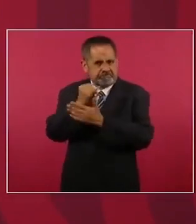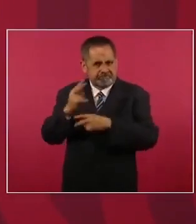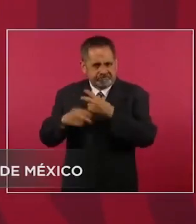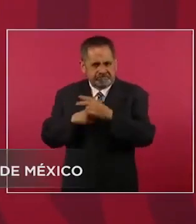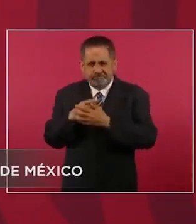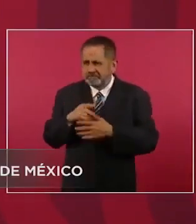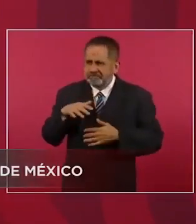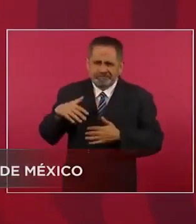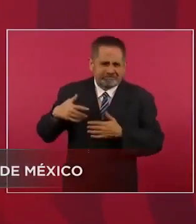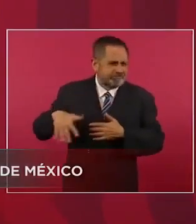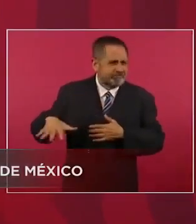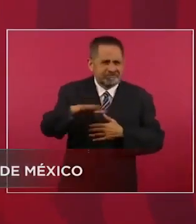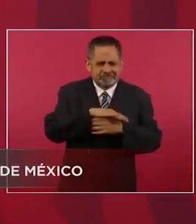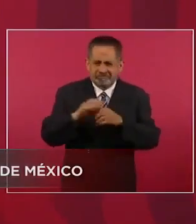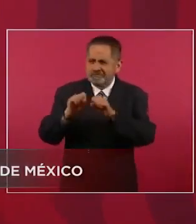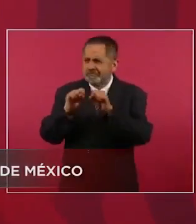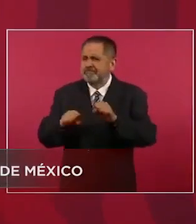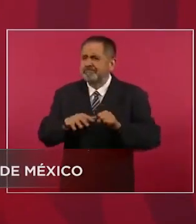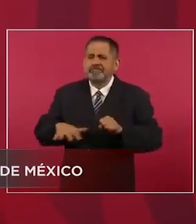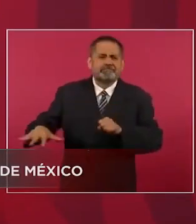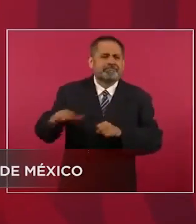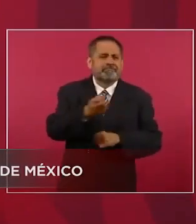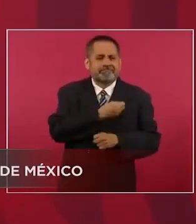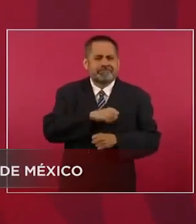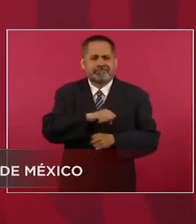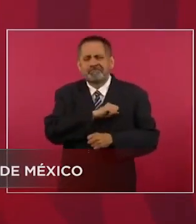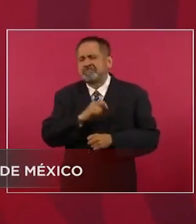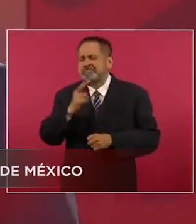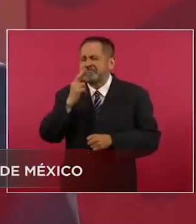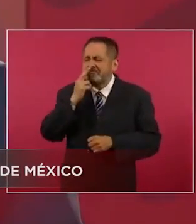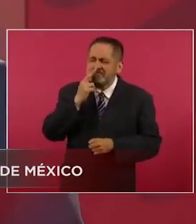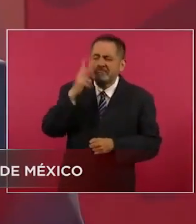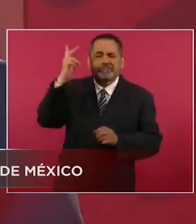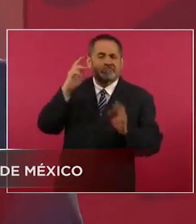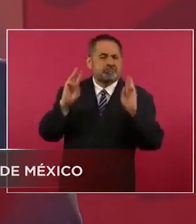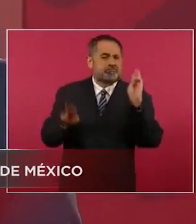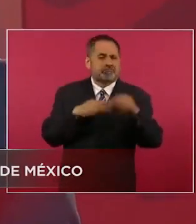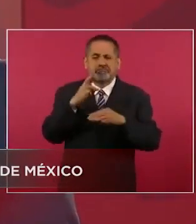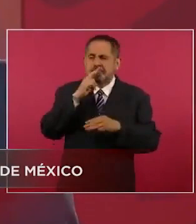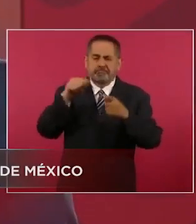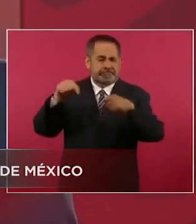Vamos a tener un sistema de salud pública de lo mejor del mundo,